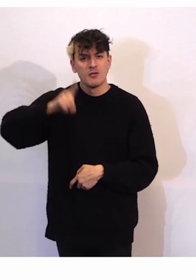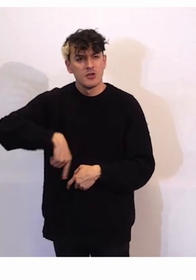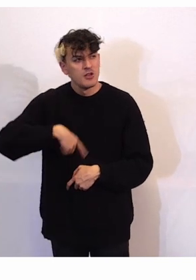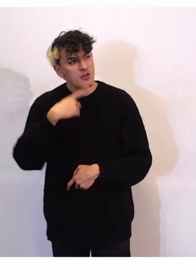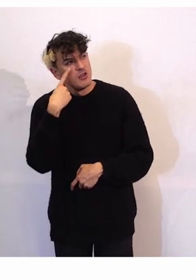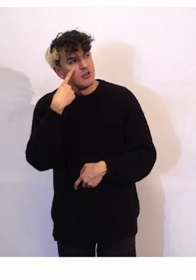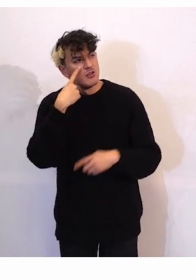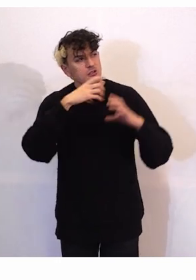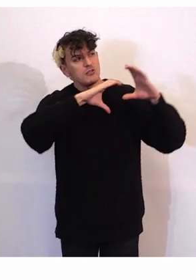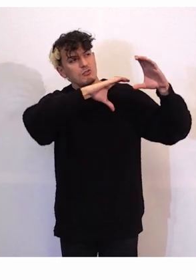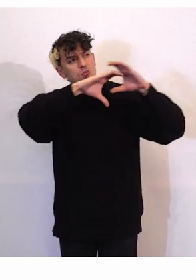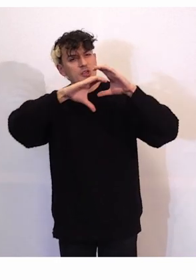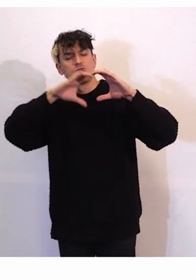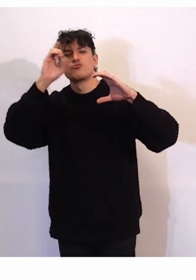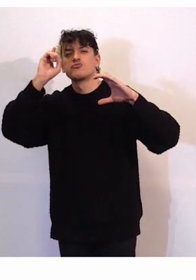la comunicación,